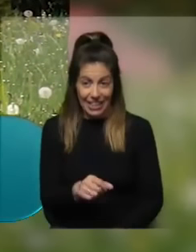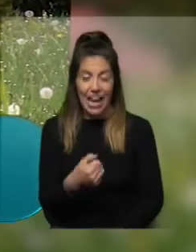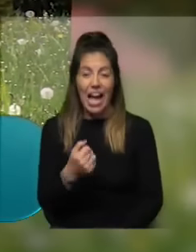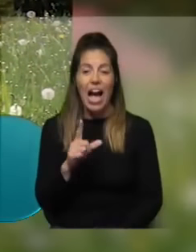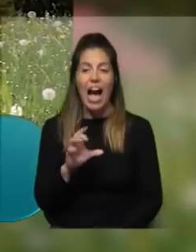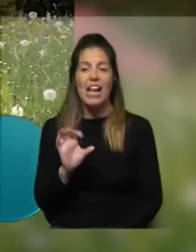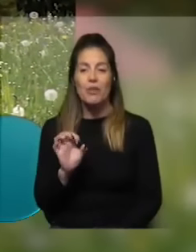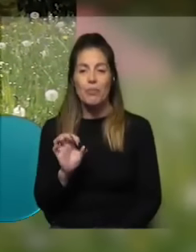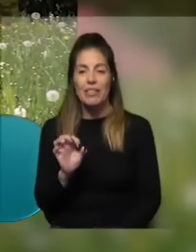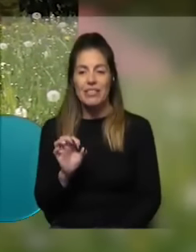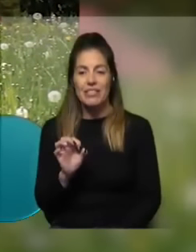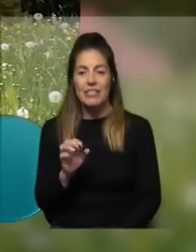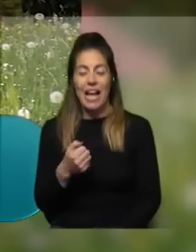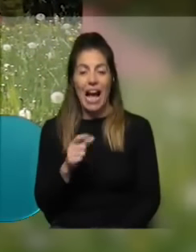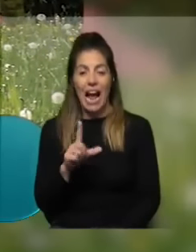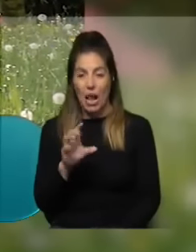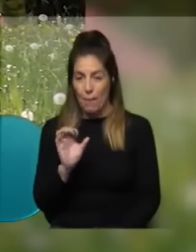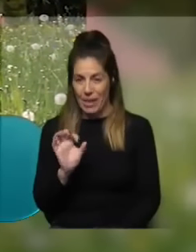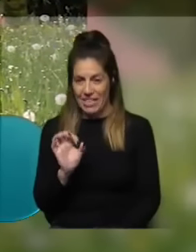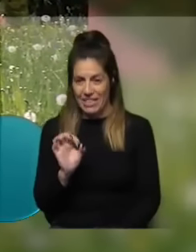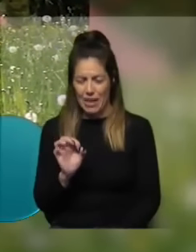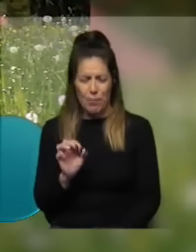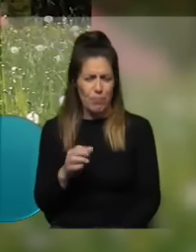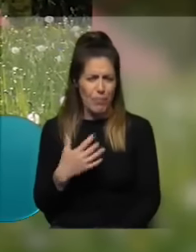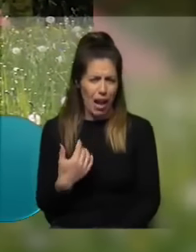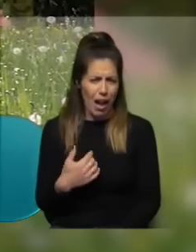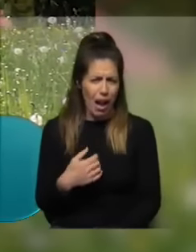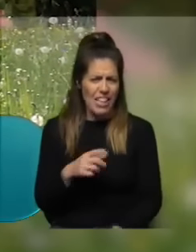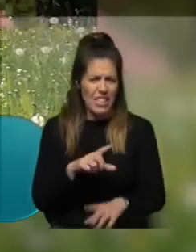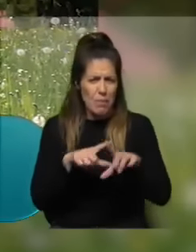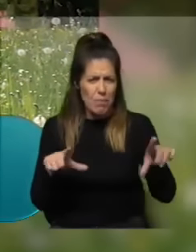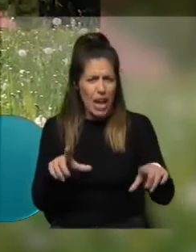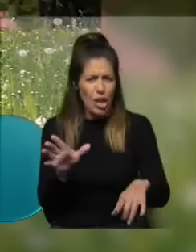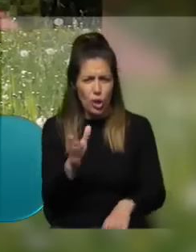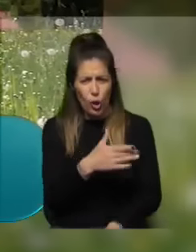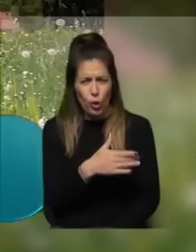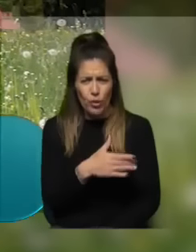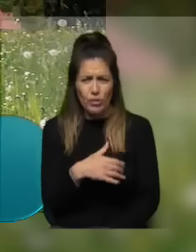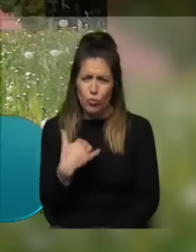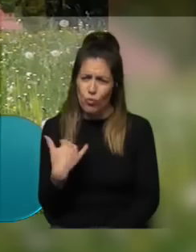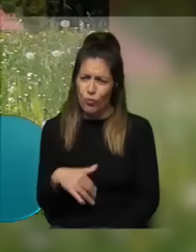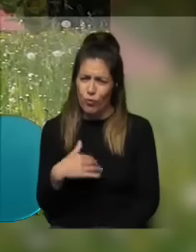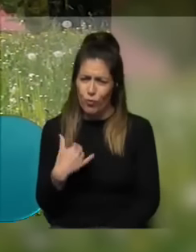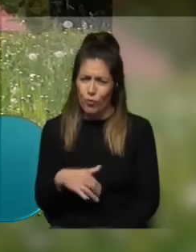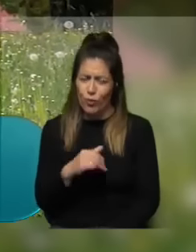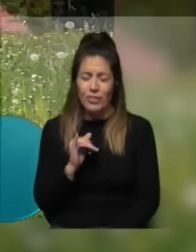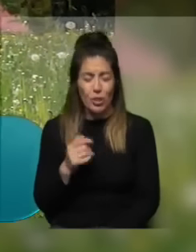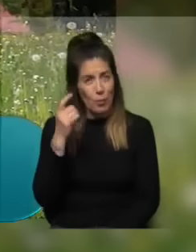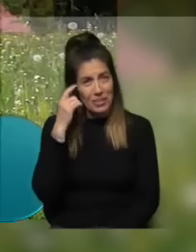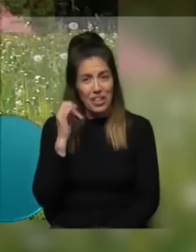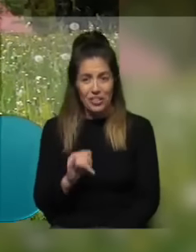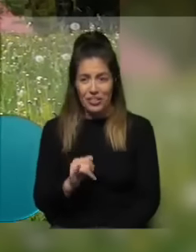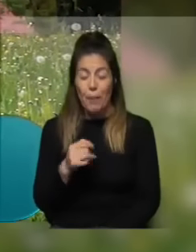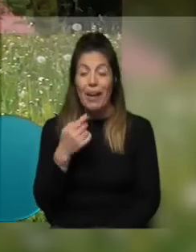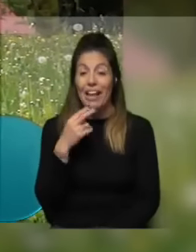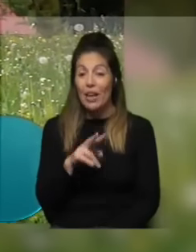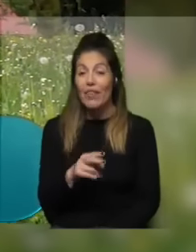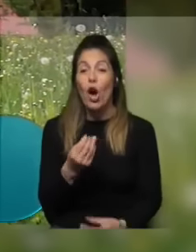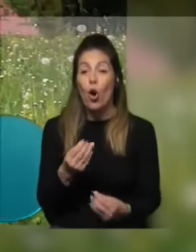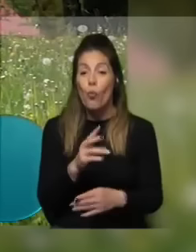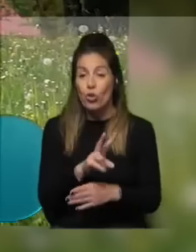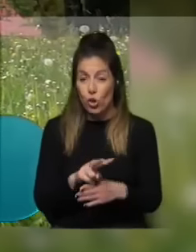son los Alpes Ay, italianos. Ay, la mugre, limpiar todo eso, estoy pensando todo. Pero bueno, pero para que vean cómo se